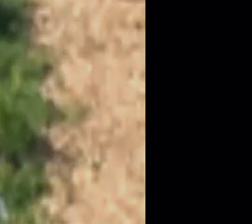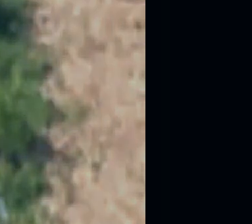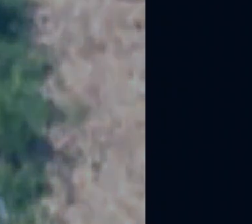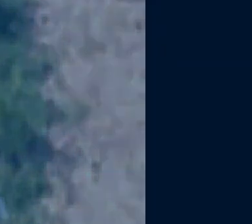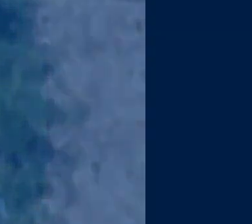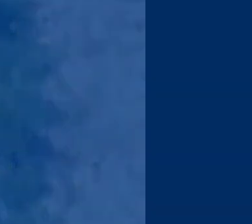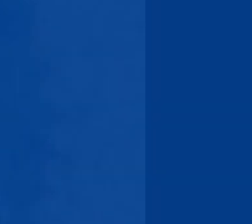¡Gracias!